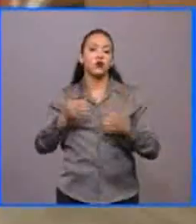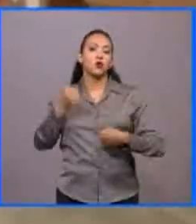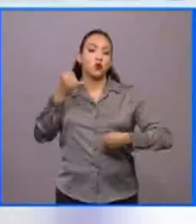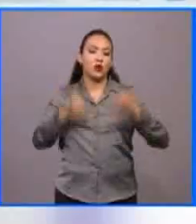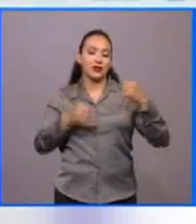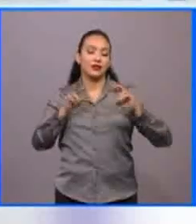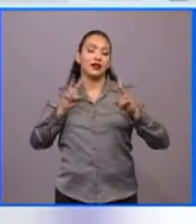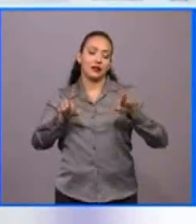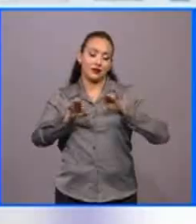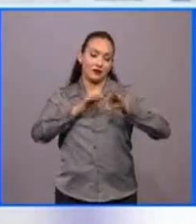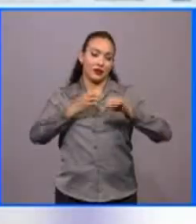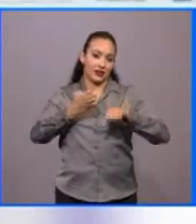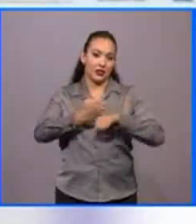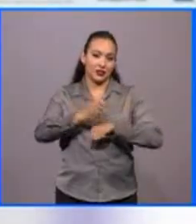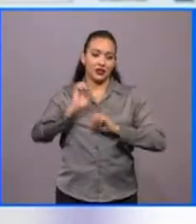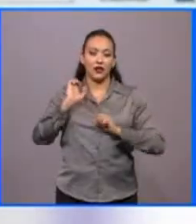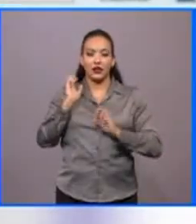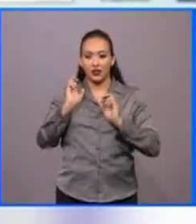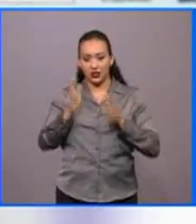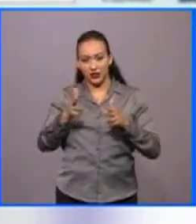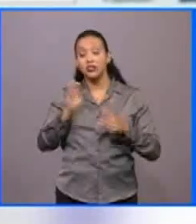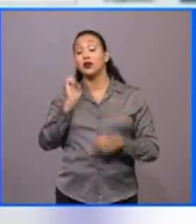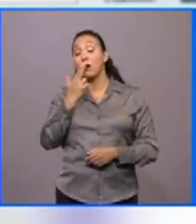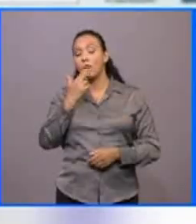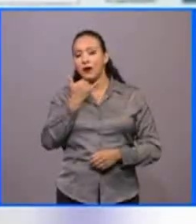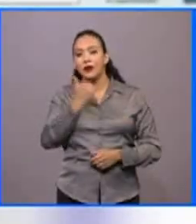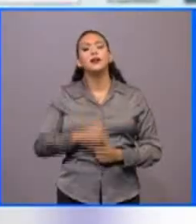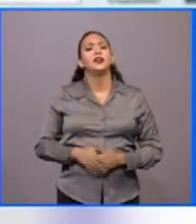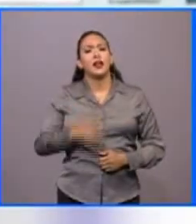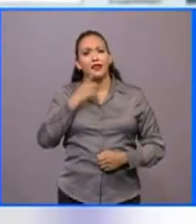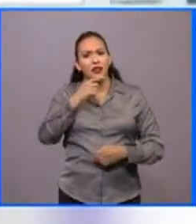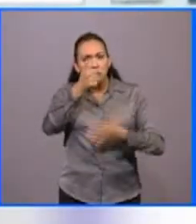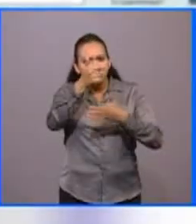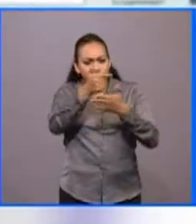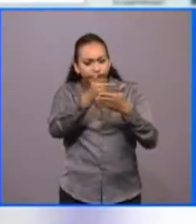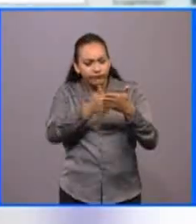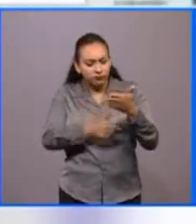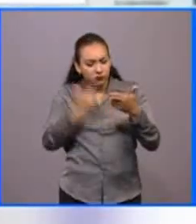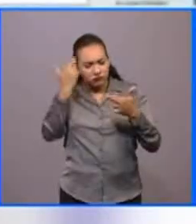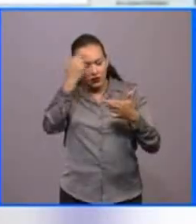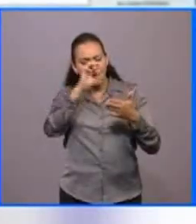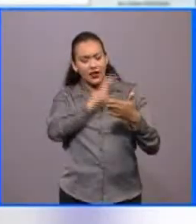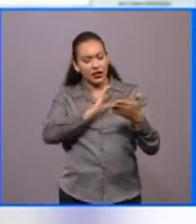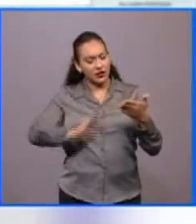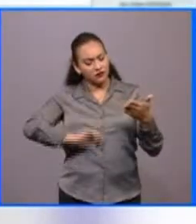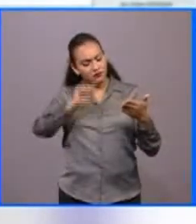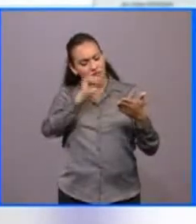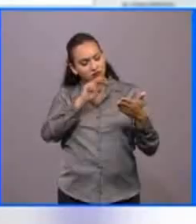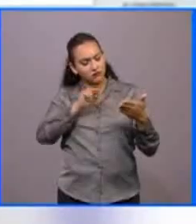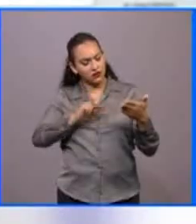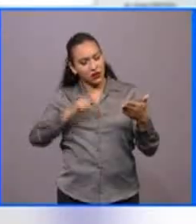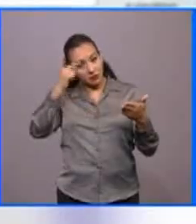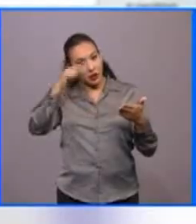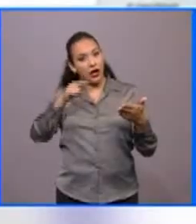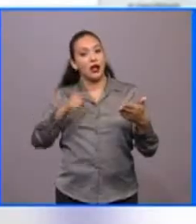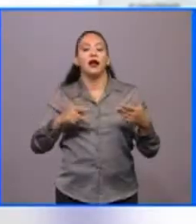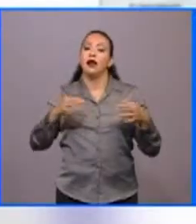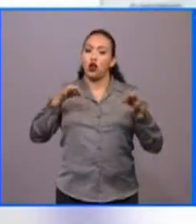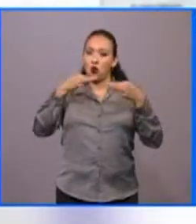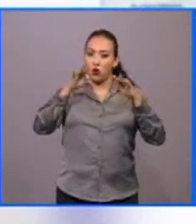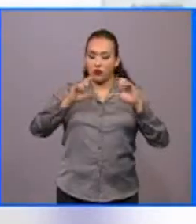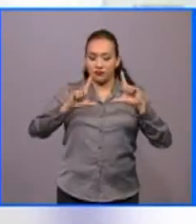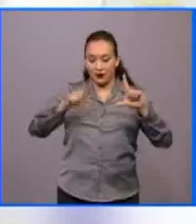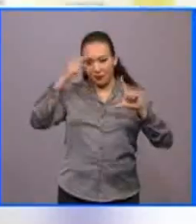materia laboral federal en el estado de Chihuahua, controvierte el listado final de candidatos, en específico de las boletas para juezas y jueces